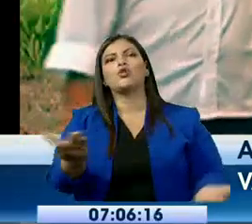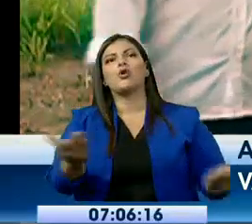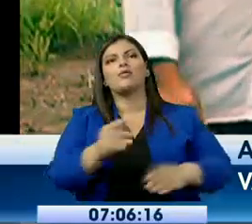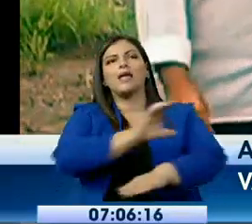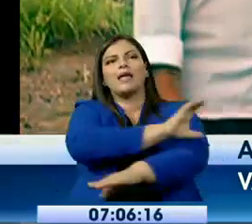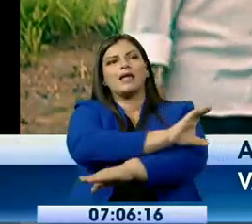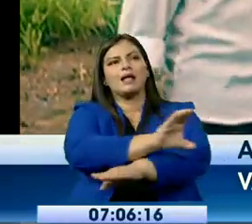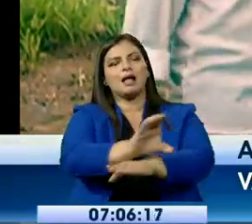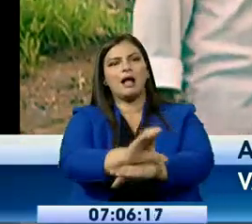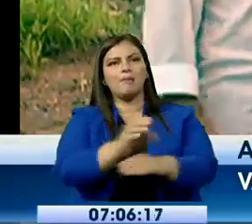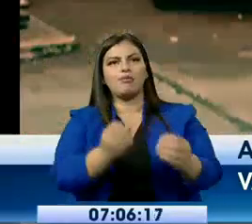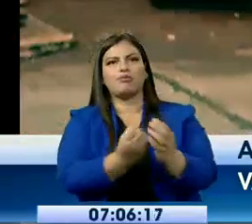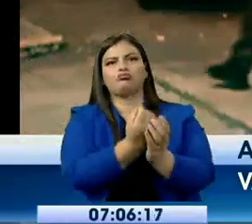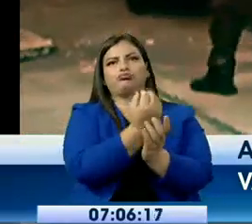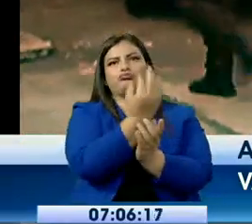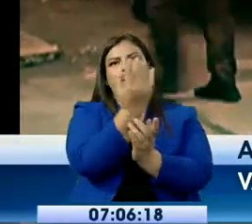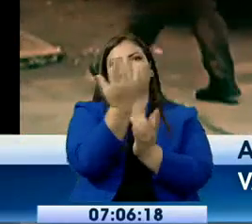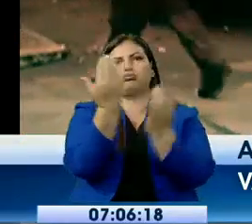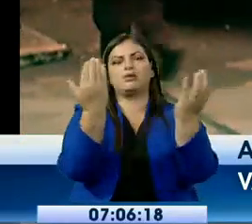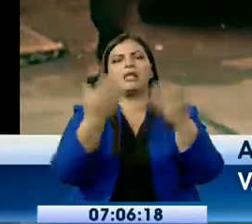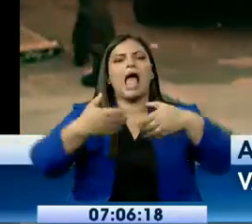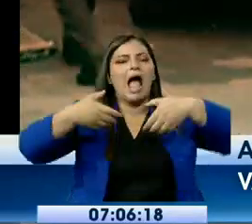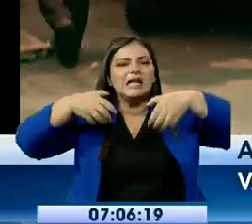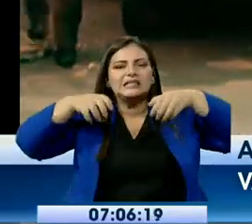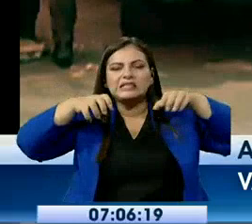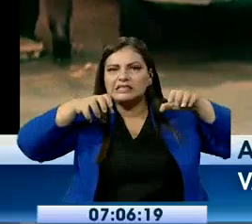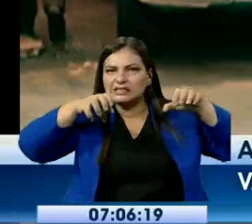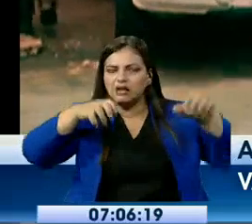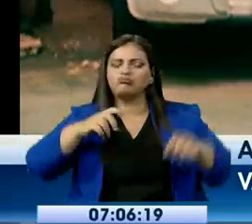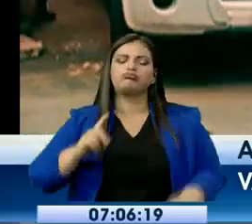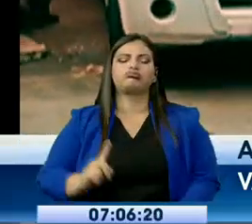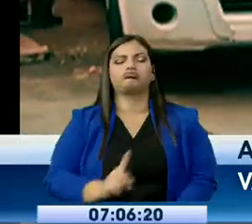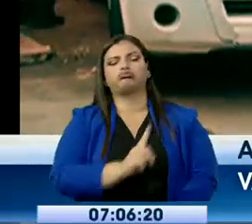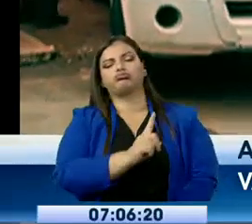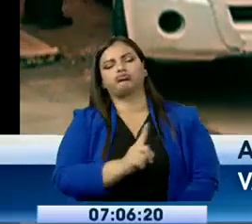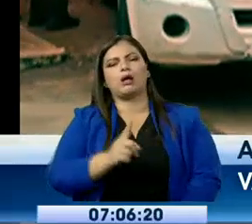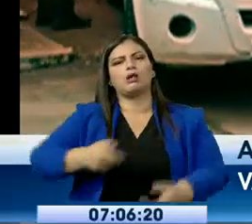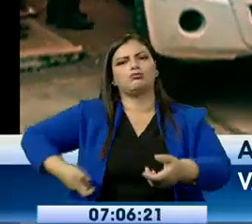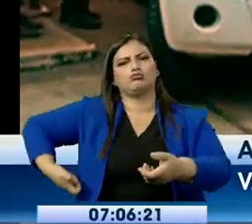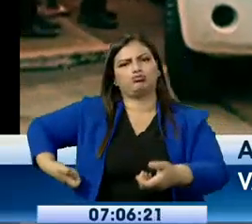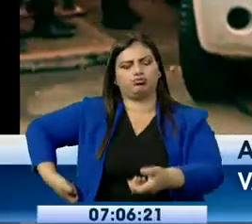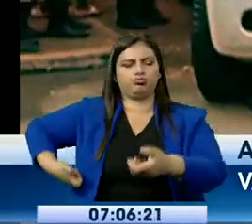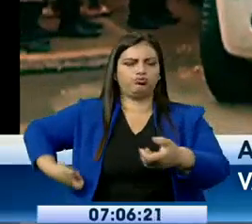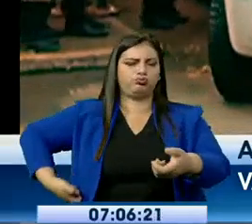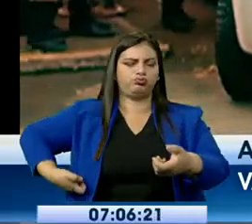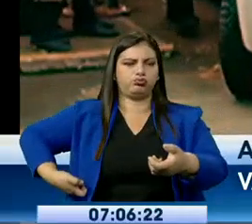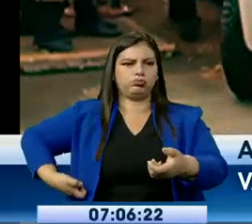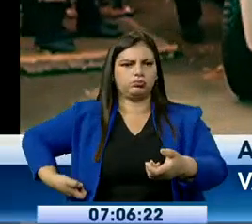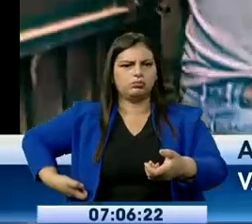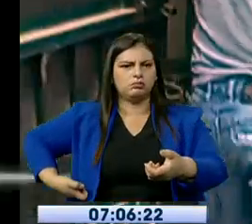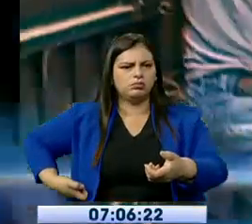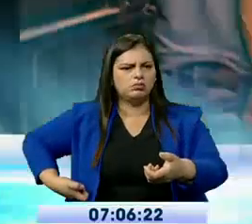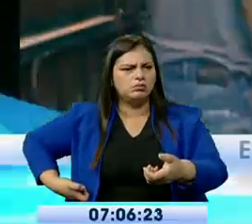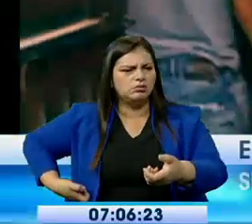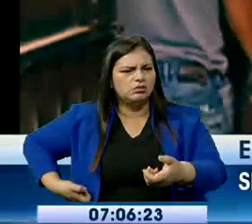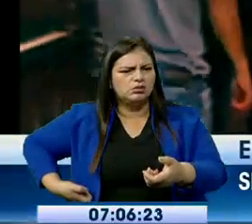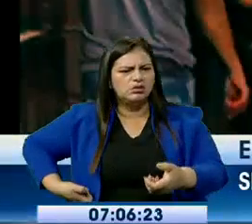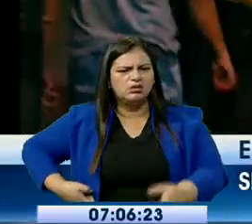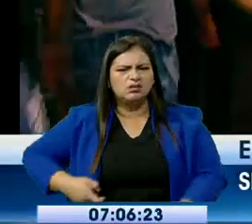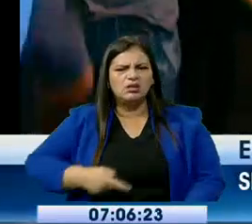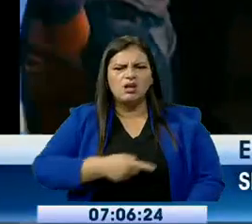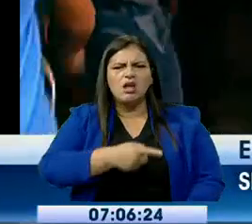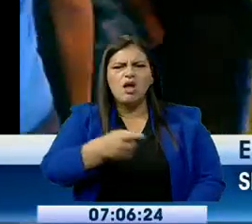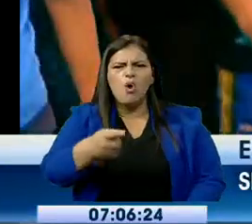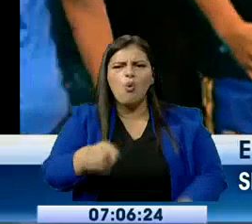una fertilización. En esos instantes se dio cuenta que los perros que pertenecen a una de sus hermanas estaban destruyendo